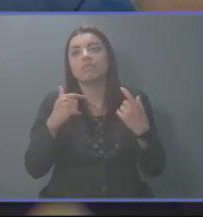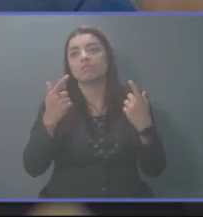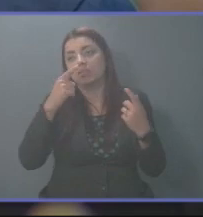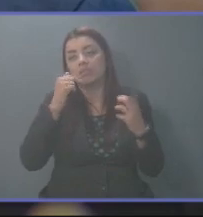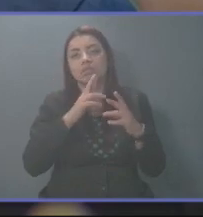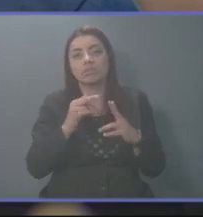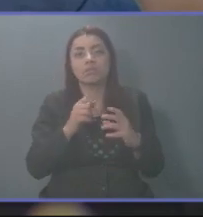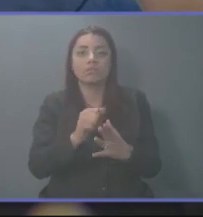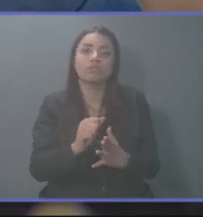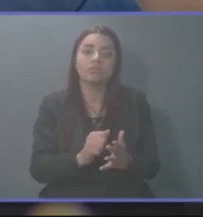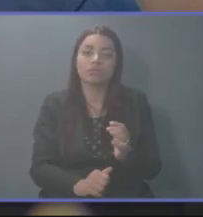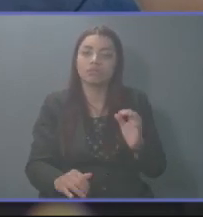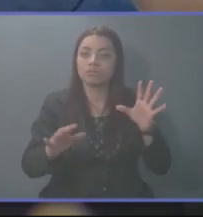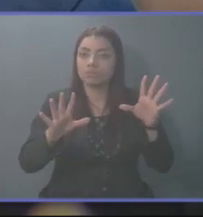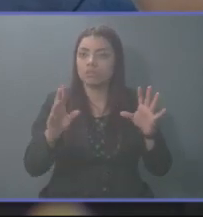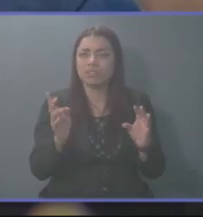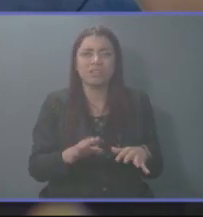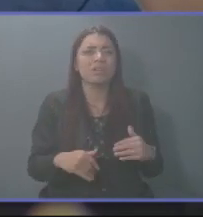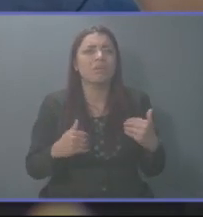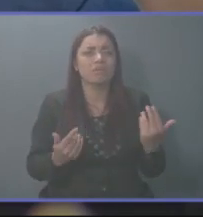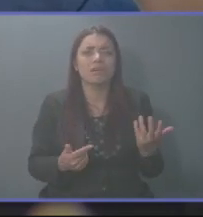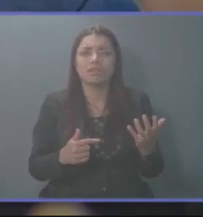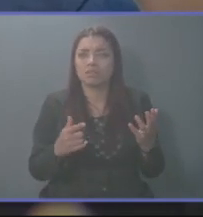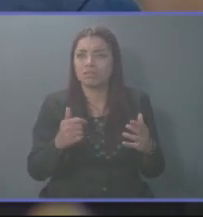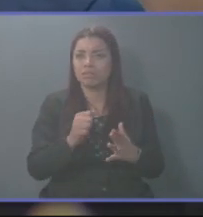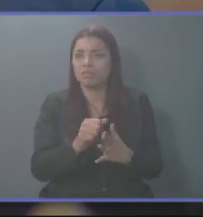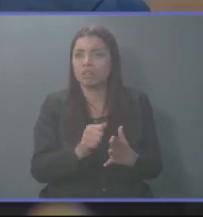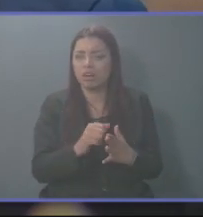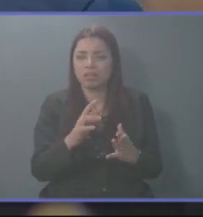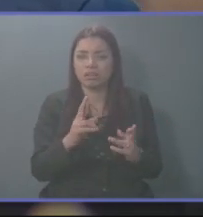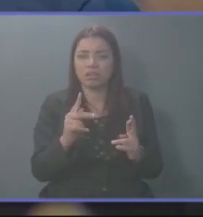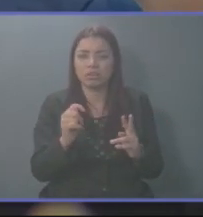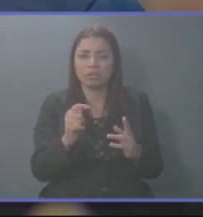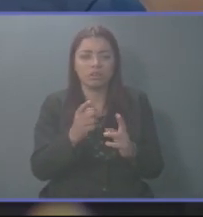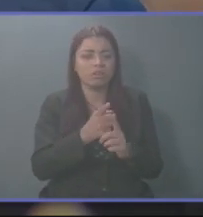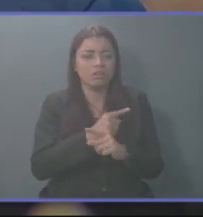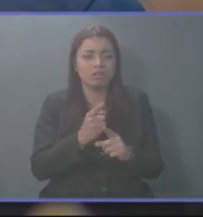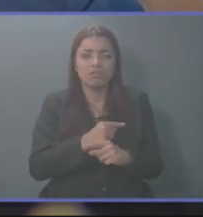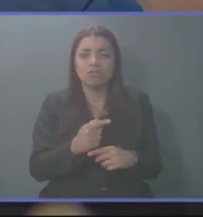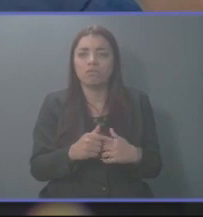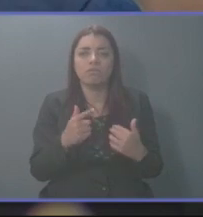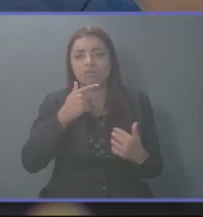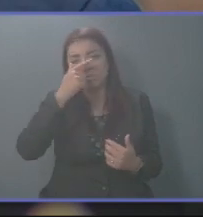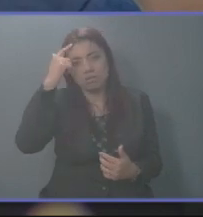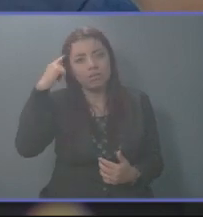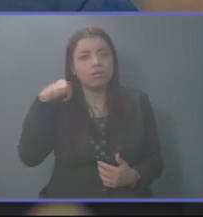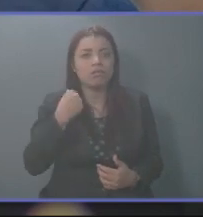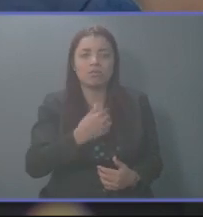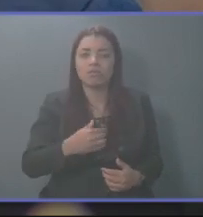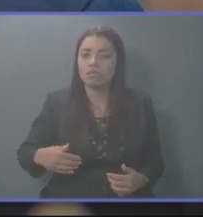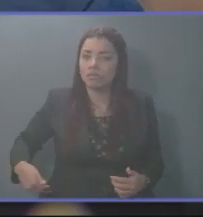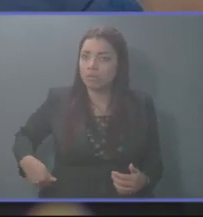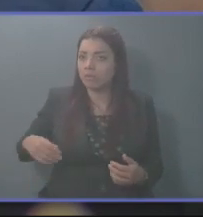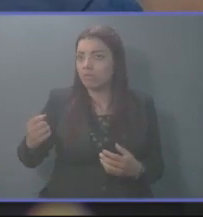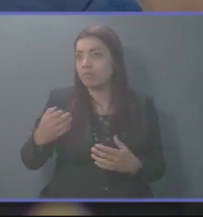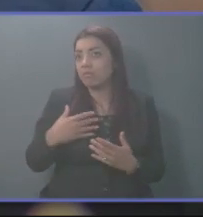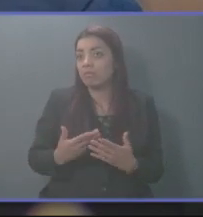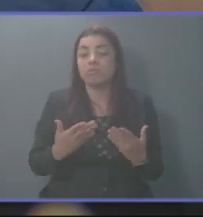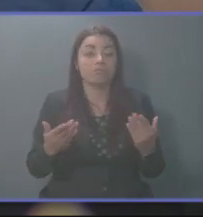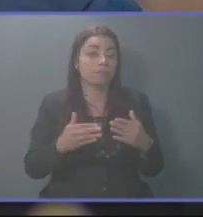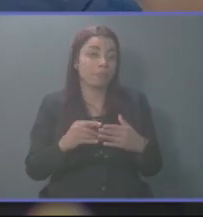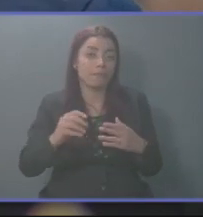observación al artículo 10, no tendría sentido suprimir dicho articulado, tal como lo solicita el señor presidente de la República. Por lo tanto,